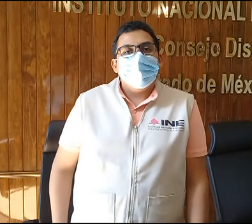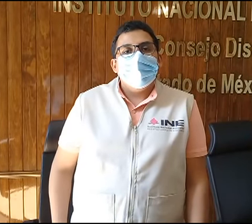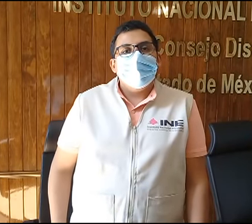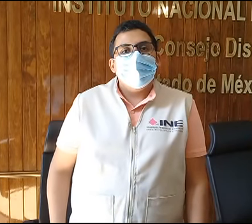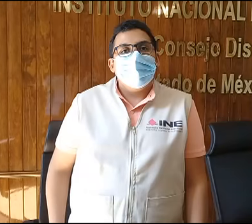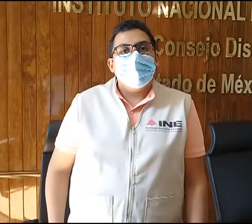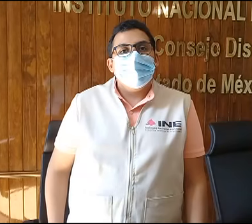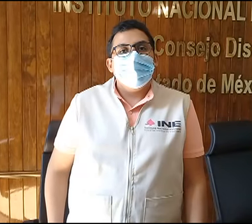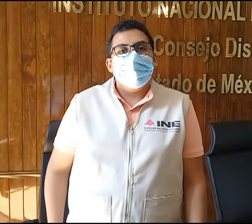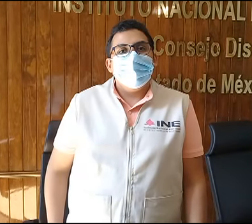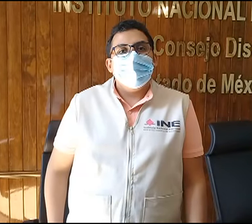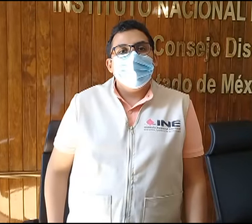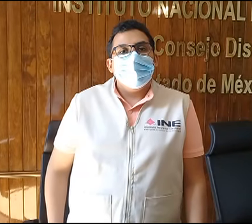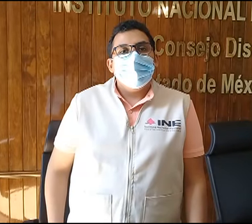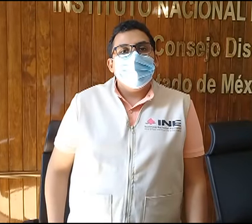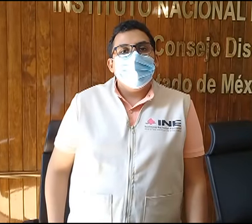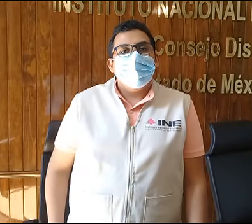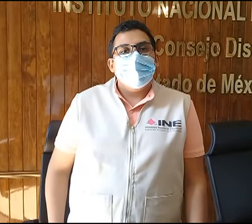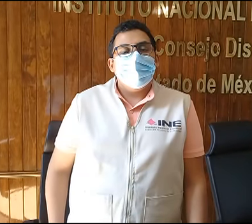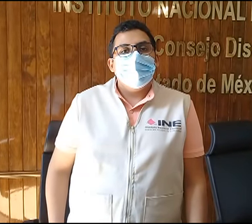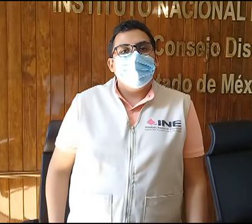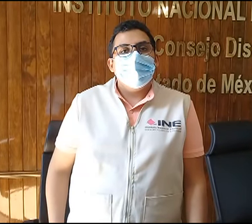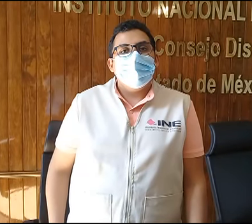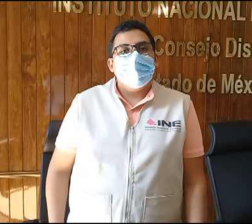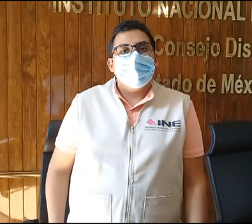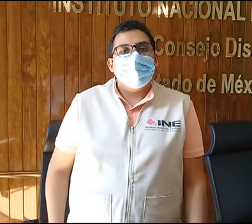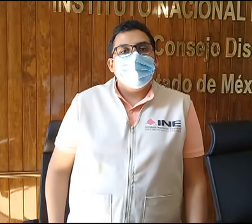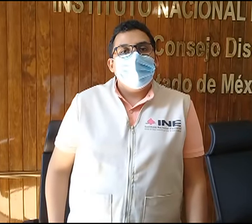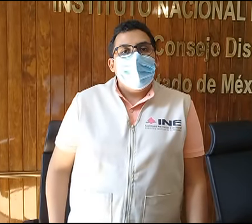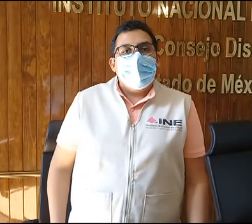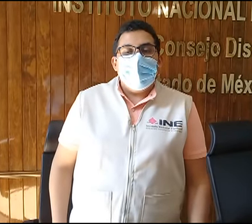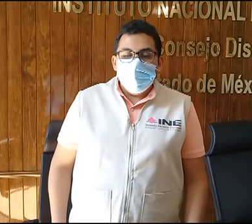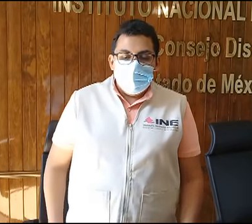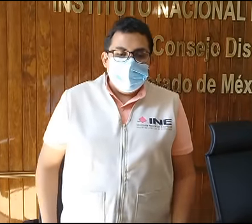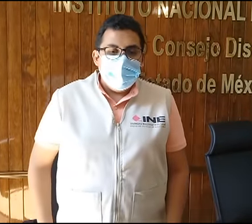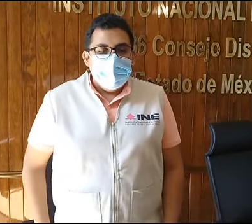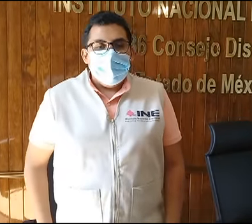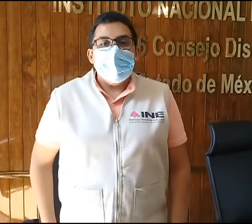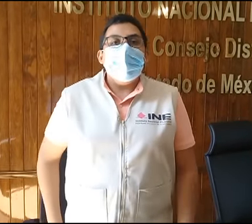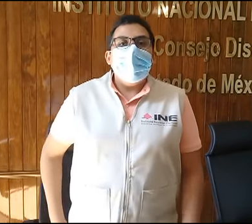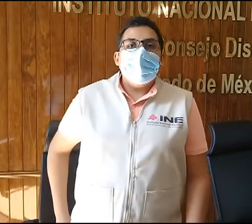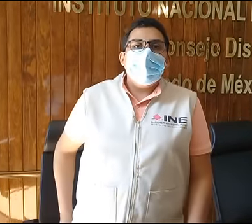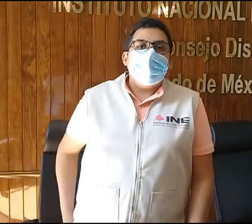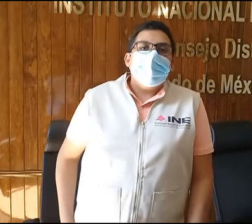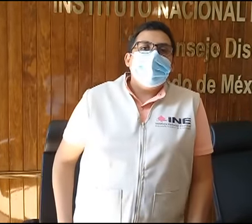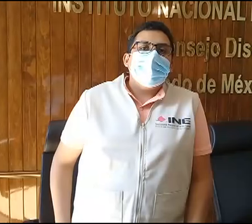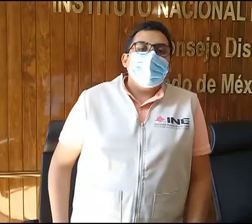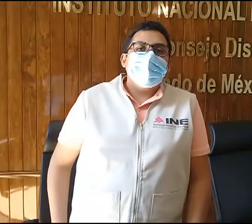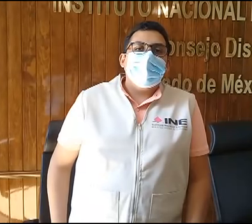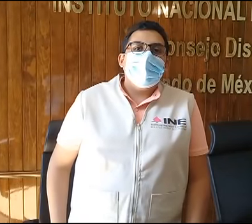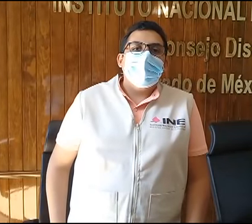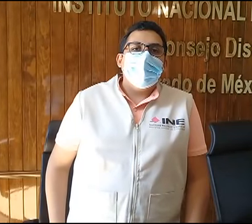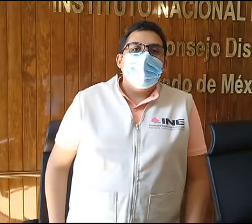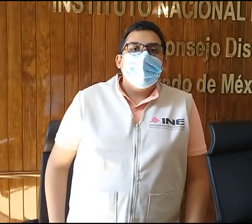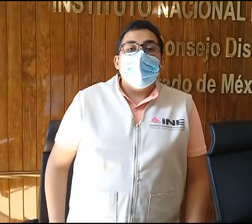de la credencial que hace tiempo vino a tramitar? ¿Qué va a pasar con esa credencial? Ah, muy bien. En el INE, aparte de